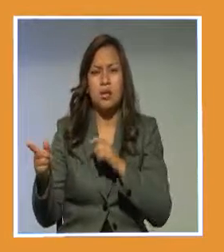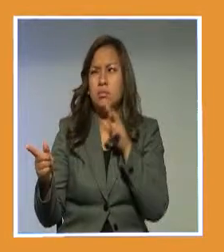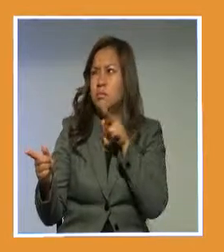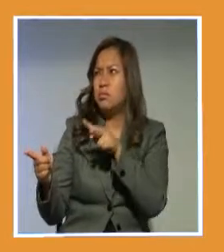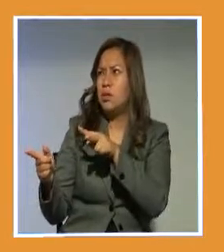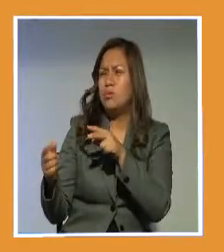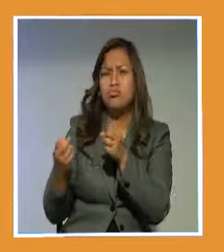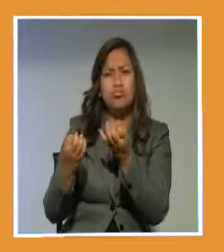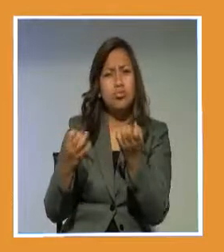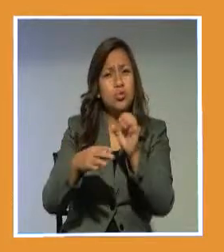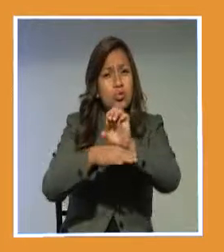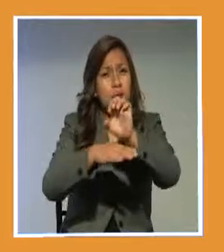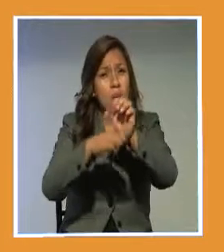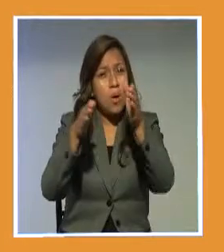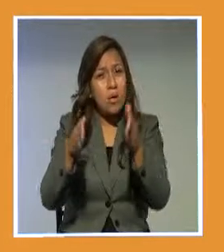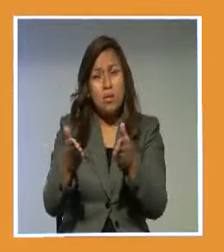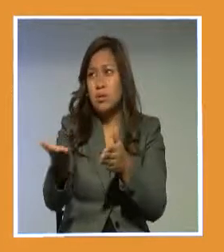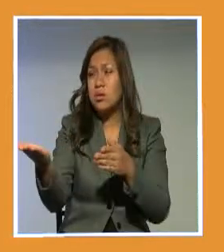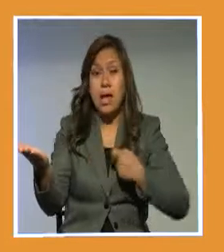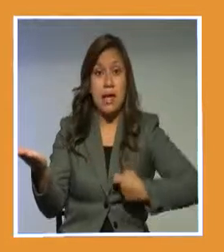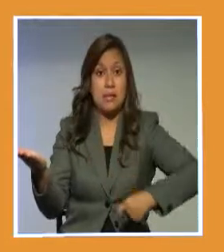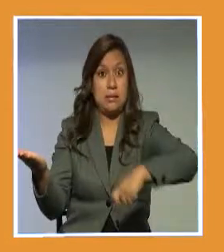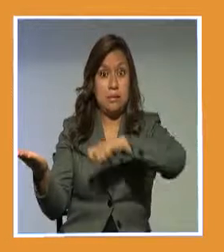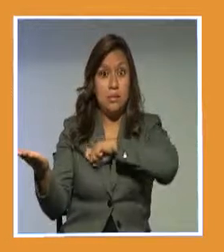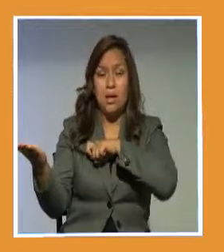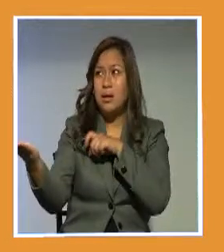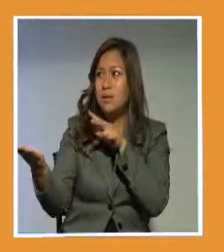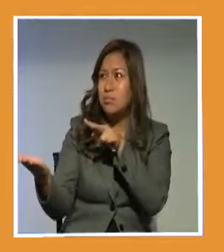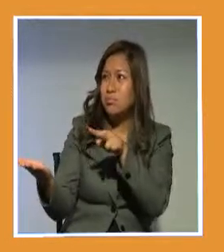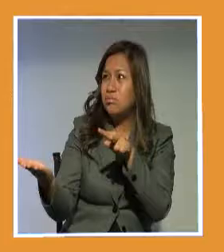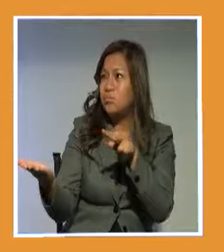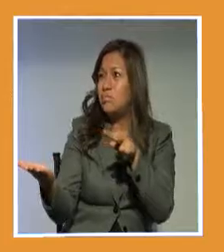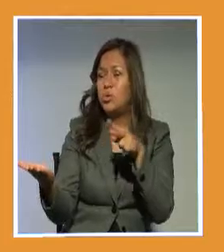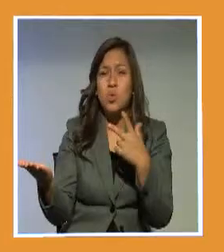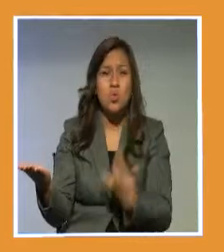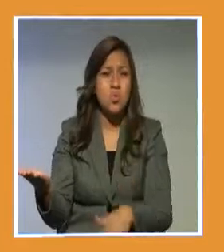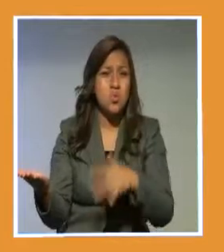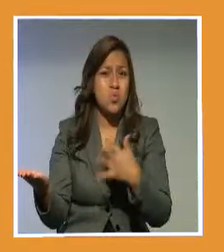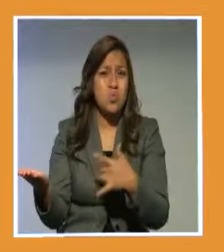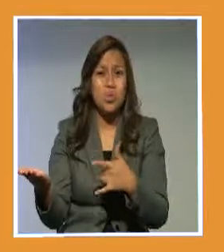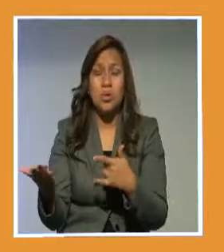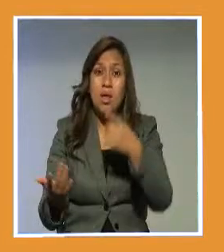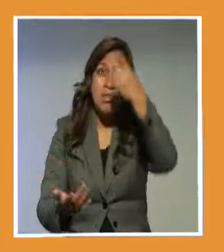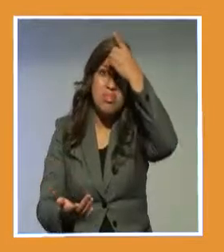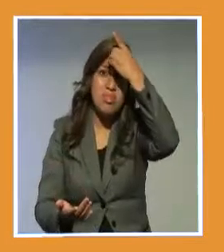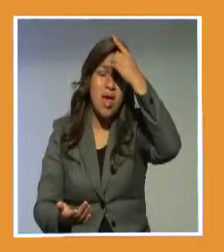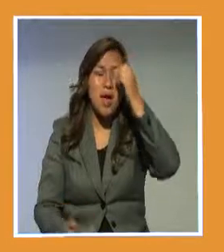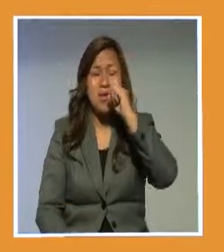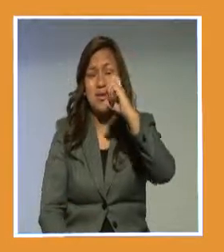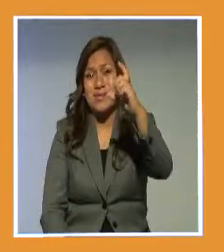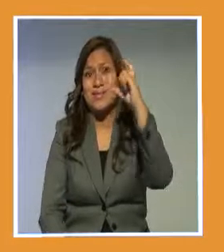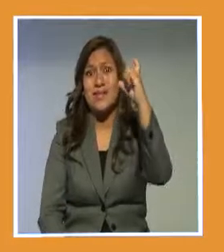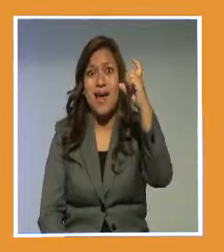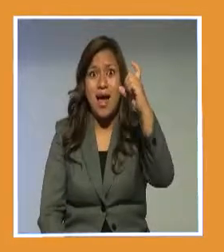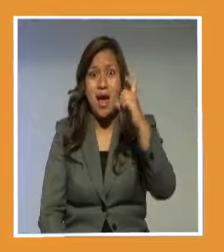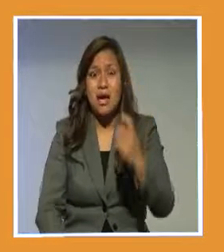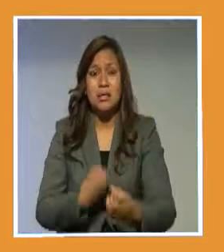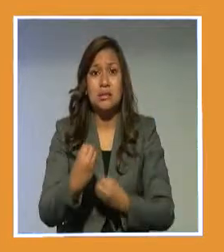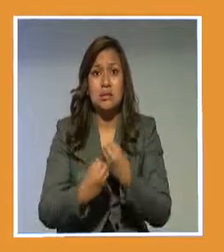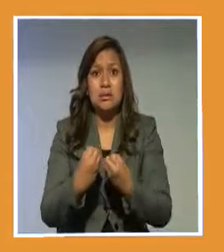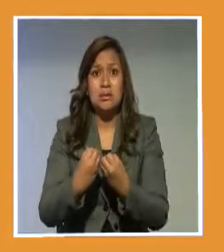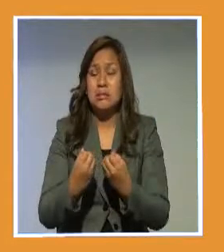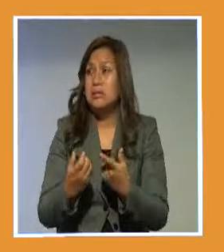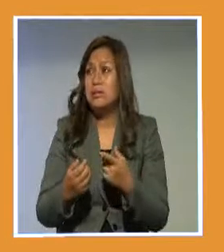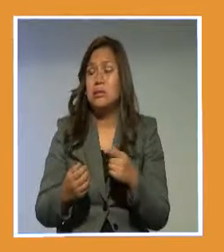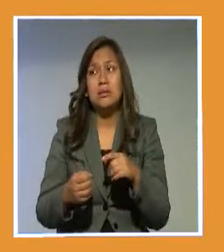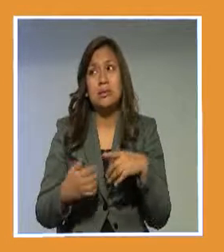compatriotas, especialmente en España, han tenido que vivir los efectos de la burbuja inmobiliaria. Muchos de ellos que estaban con créditos para pagar